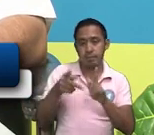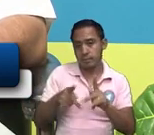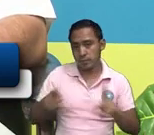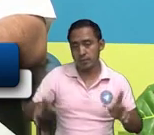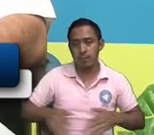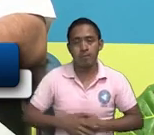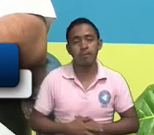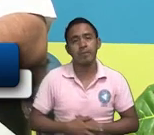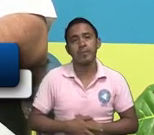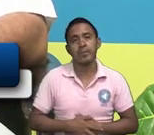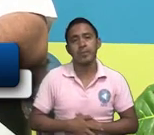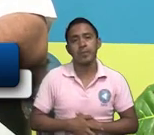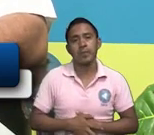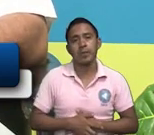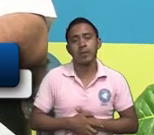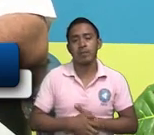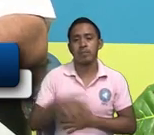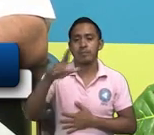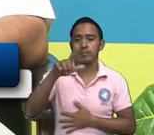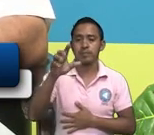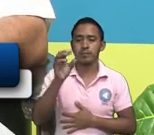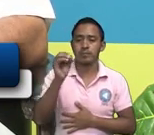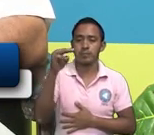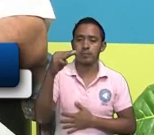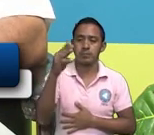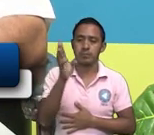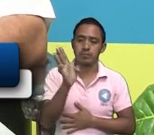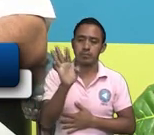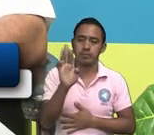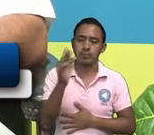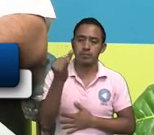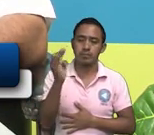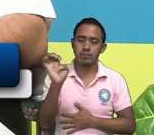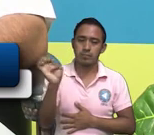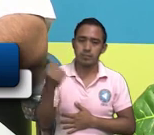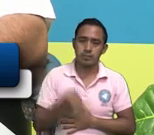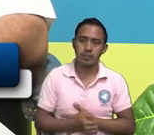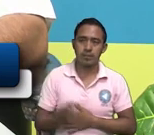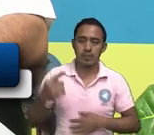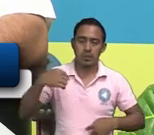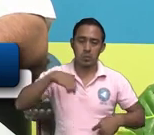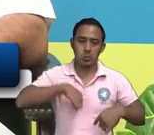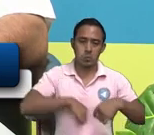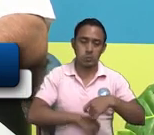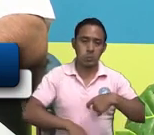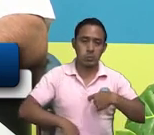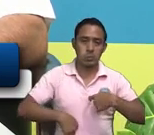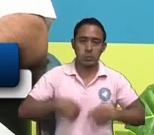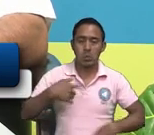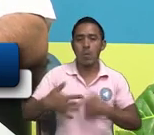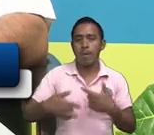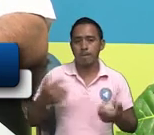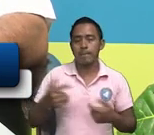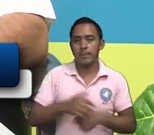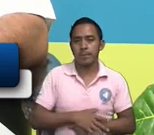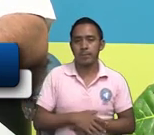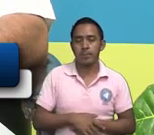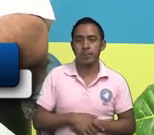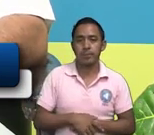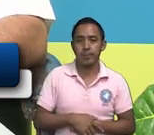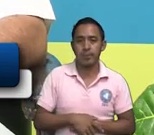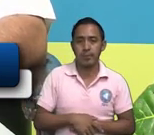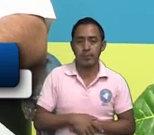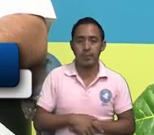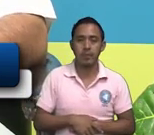ejemplo, tenemos las lombrices, que en el ser humano hace un ciclo extrínseco y